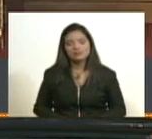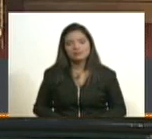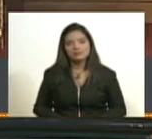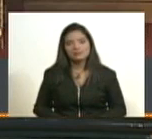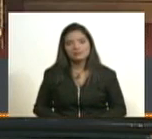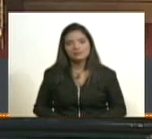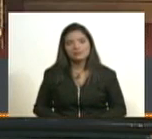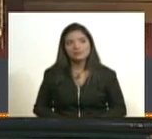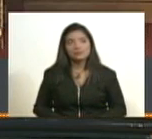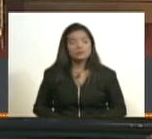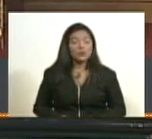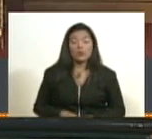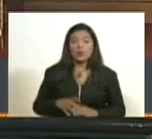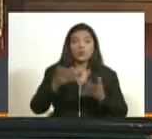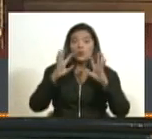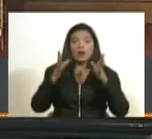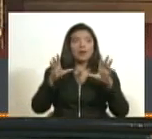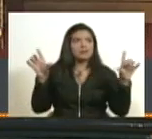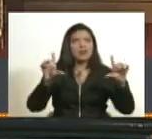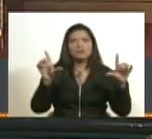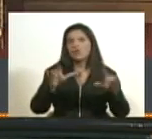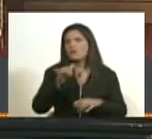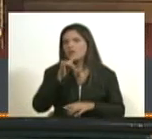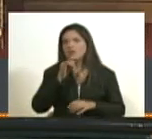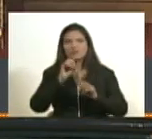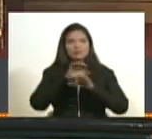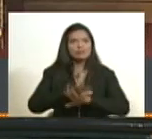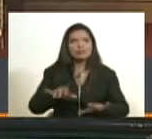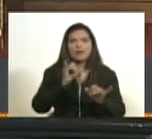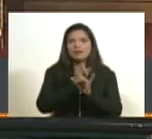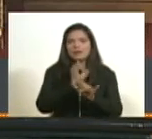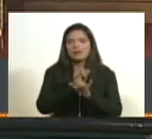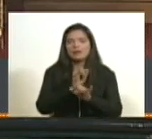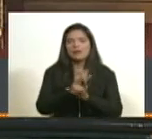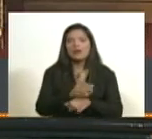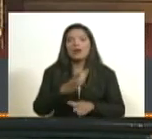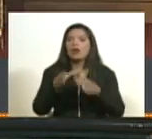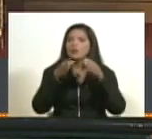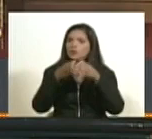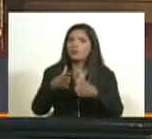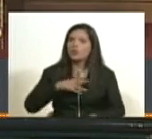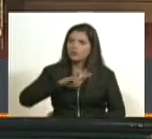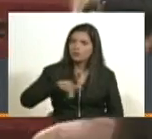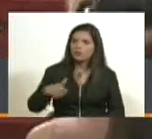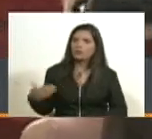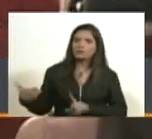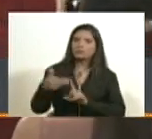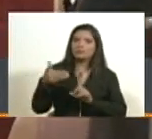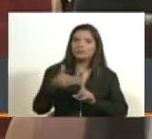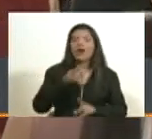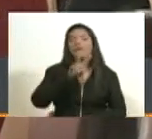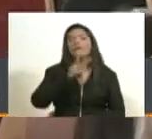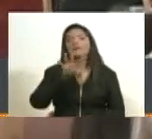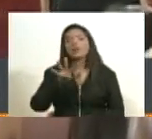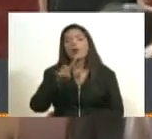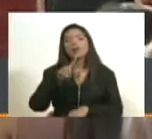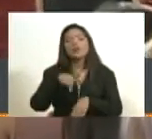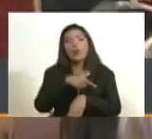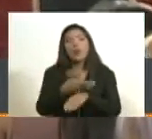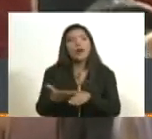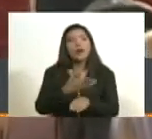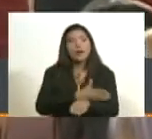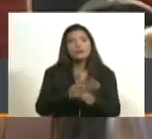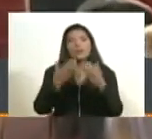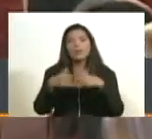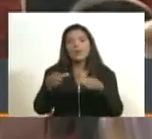El escándalo que se hubiera armado en los medios, ¿verdad?, y en las redes. La delegación nuestra fue agredida 24 horas antes por